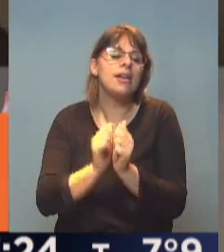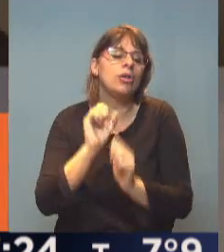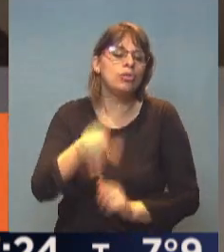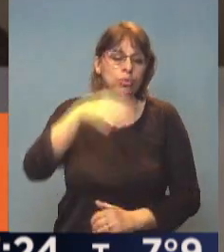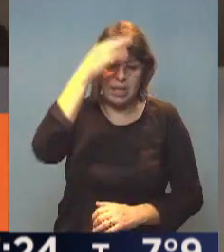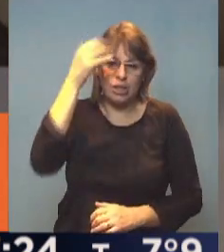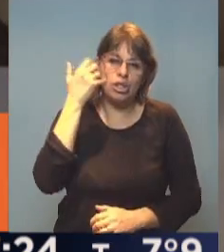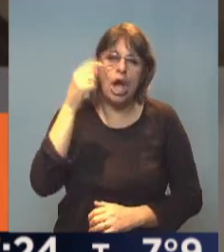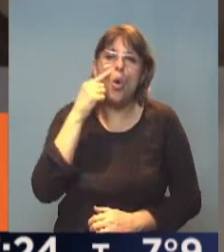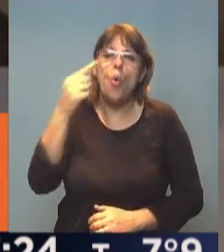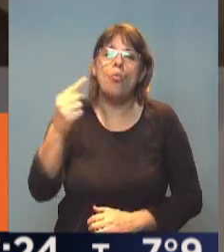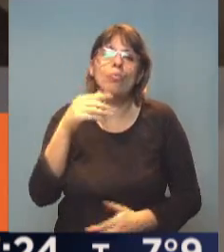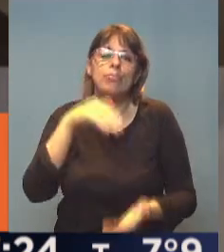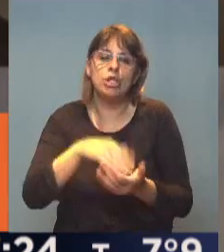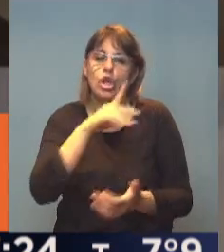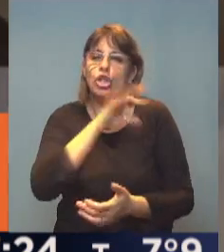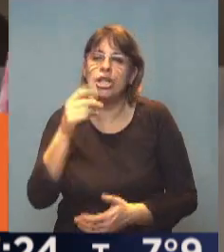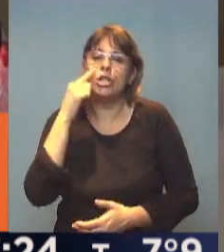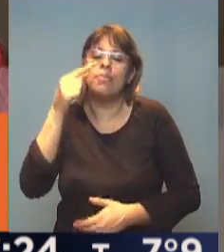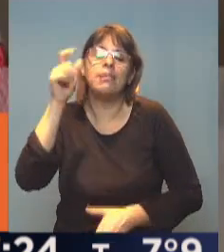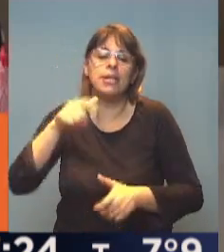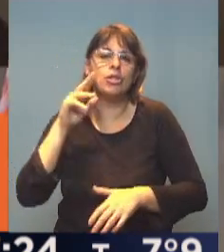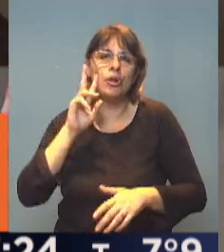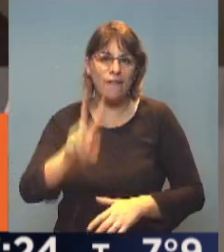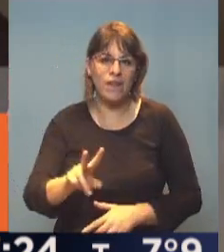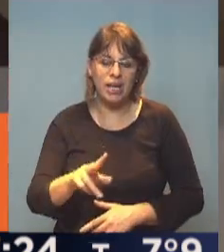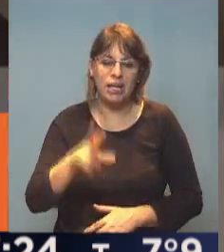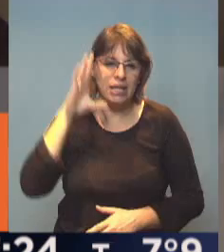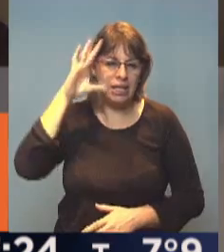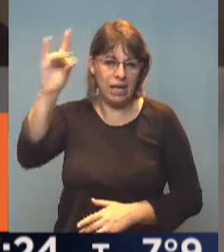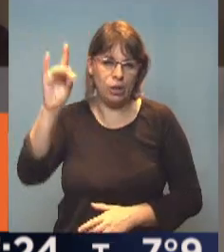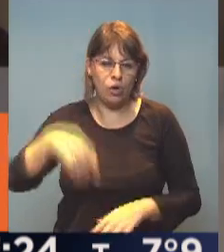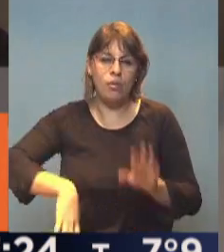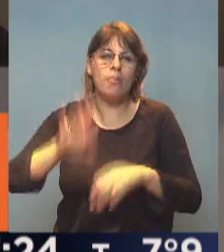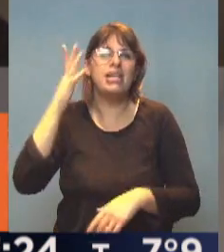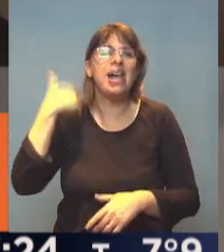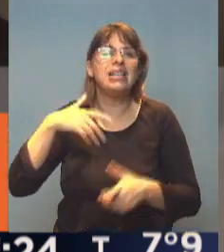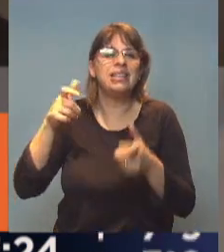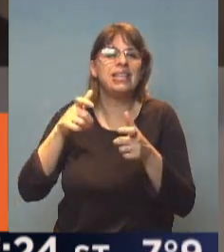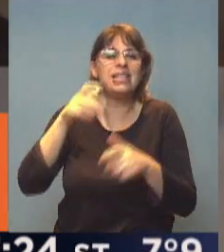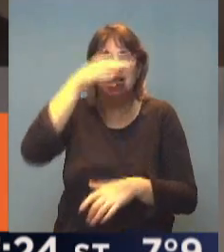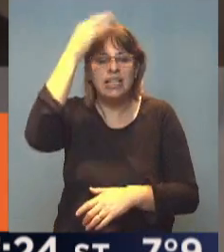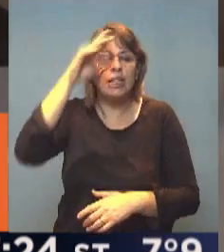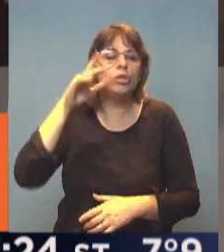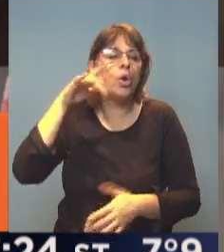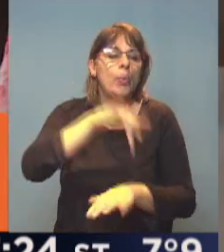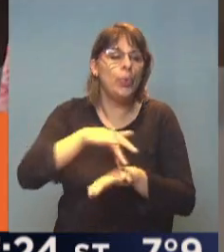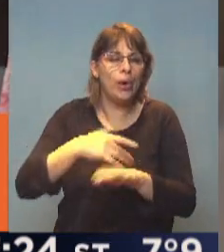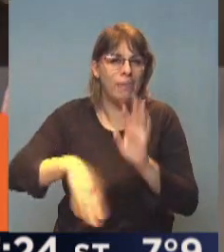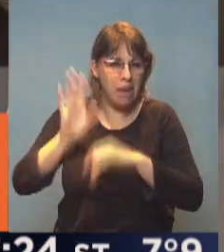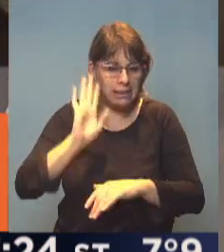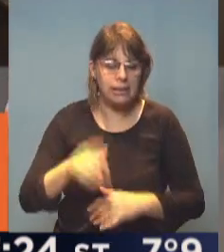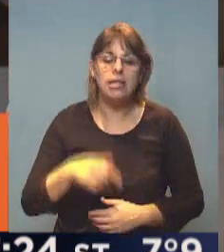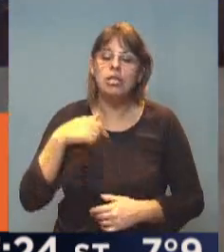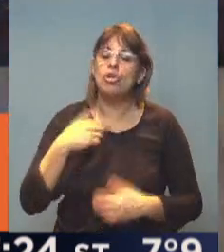cumplir 1.200.000 espectadores, récord absoluto, hemos superado a Brujas, la comedia más vista de la historia en Argentina, así que agradecidísima de poder